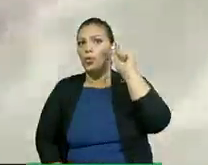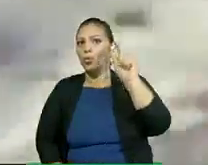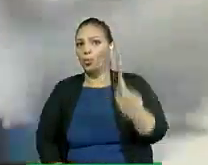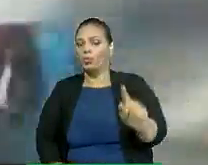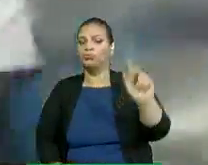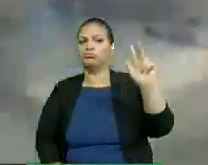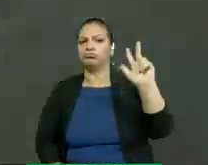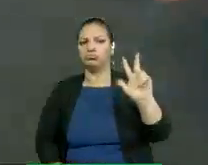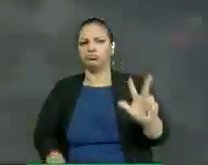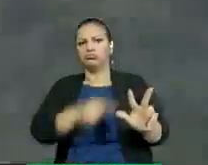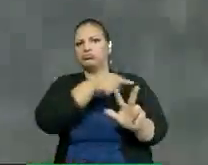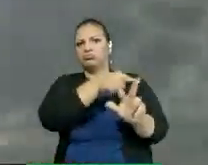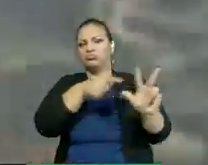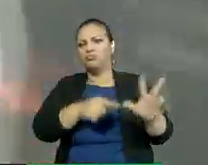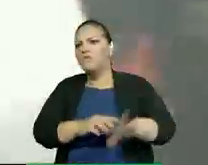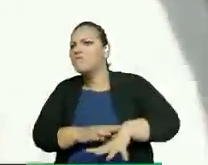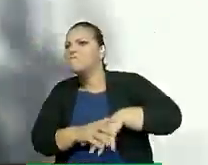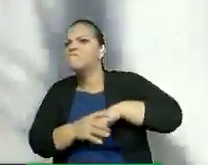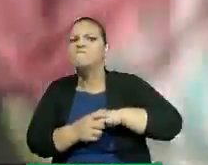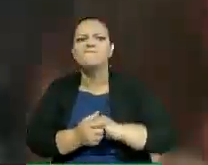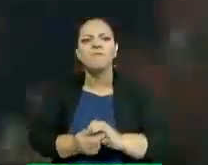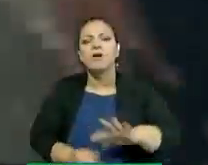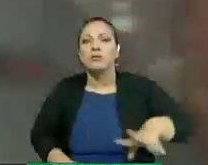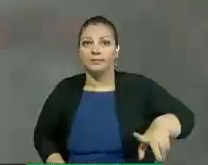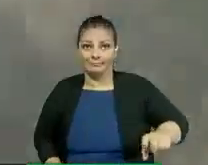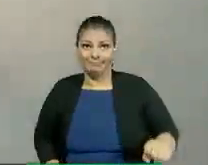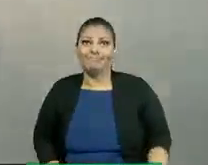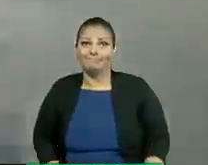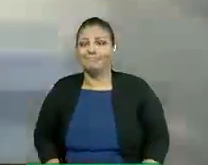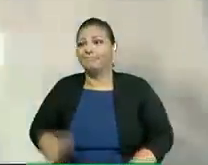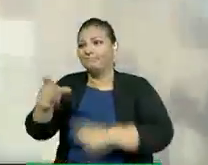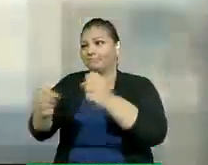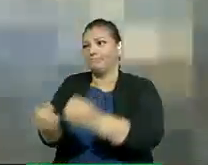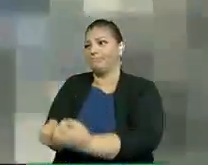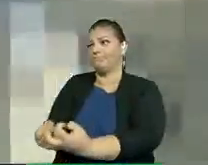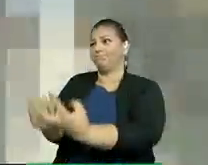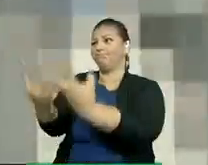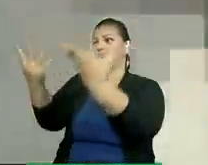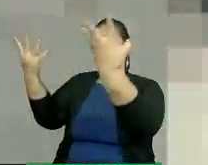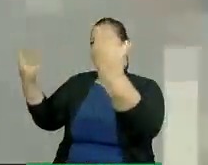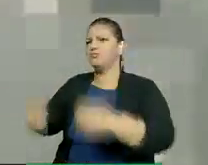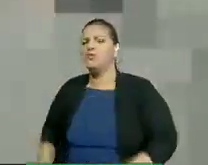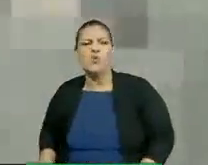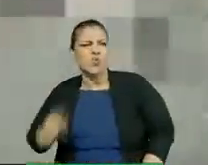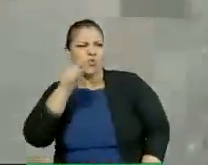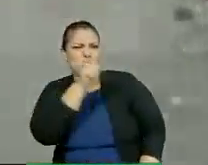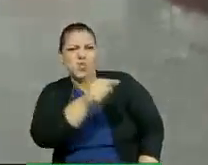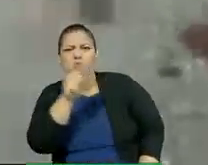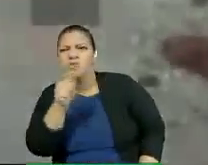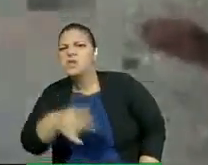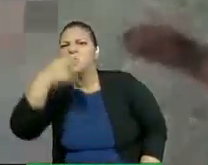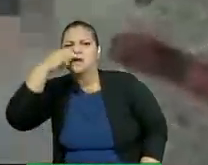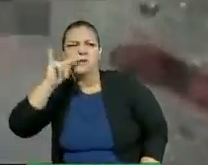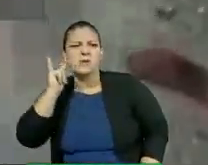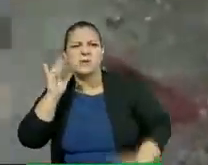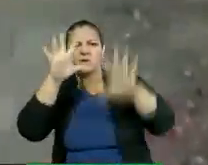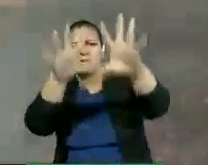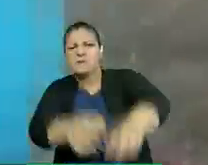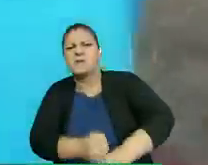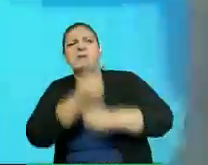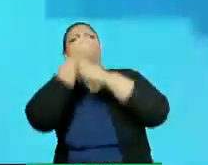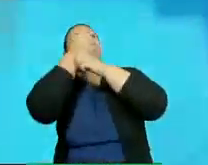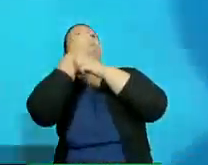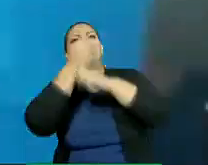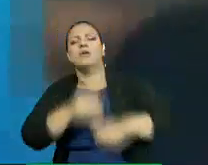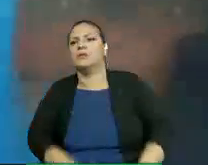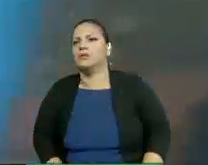Pozorja. En cuestión de minutos, cientos de personas llegaron hasta los exteriores de la UPC. La turba enardecida no escuchó razones y el